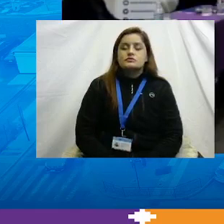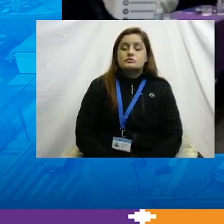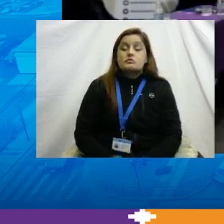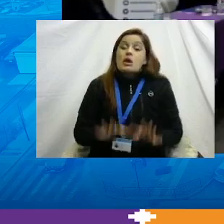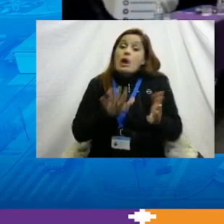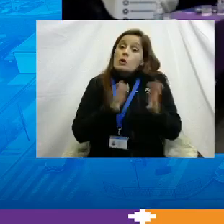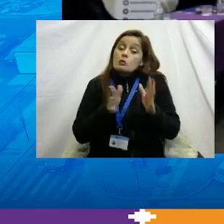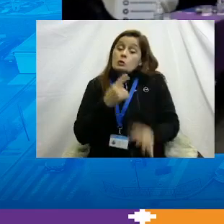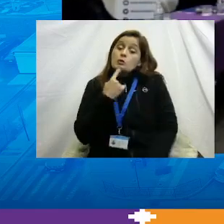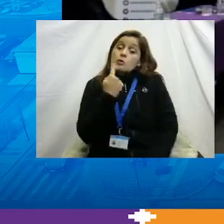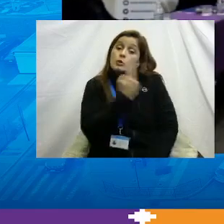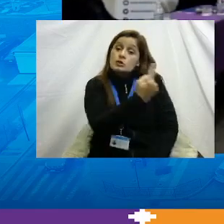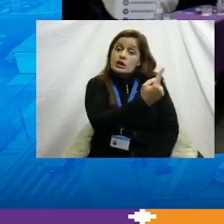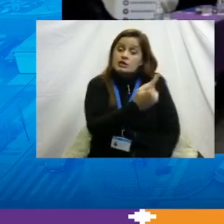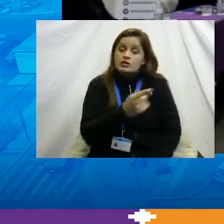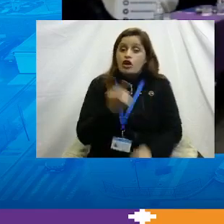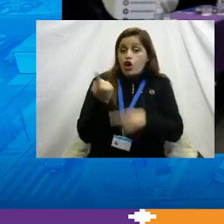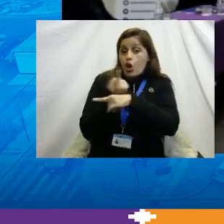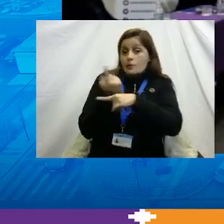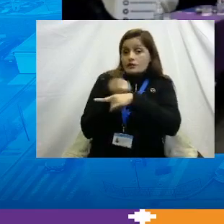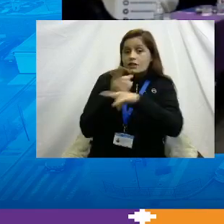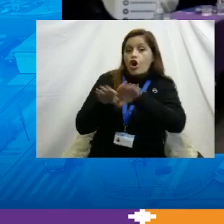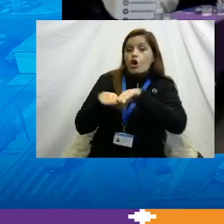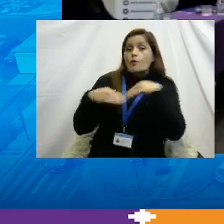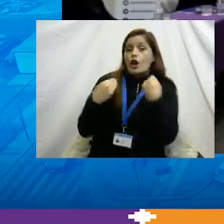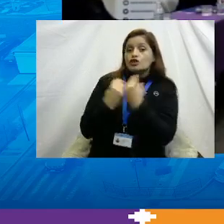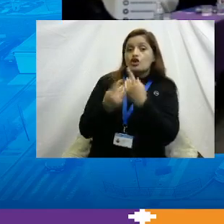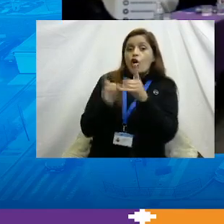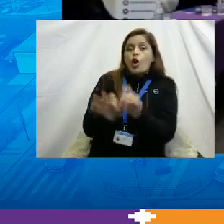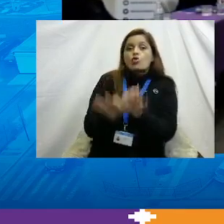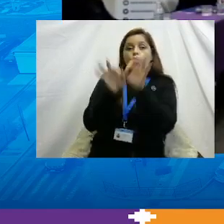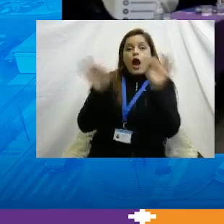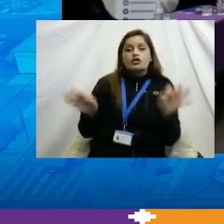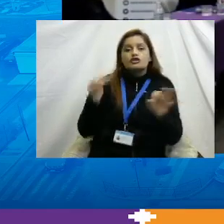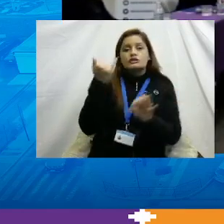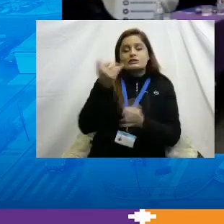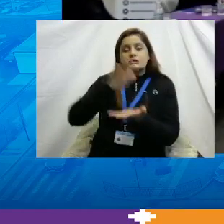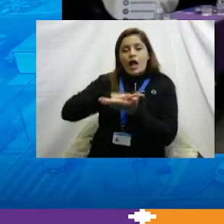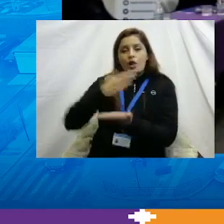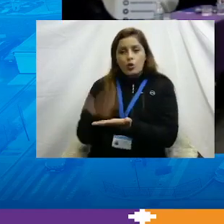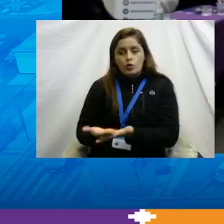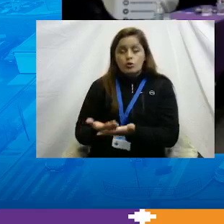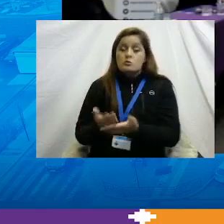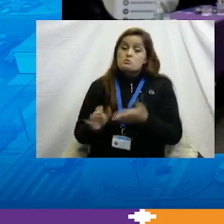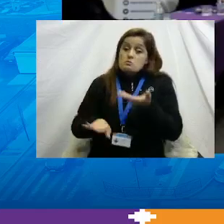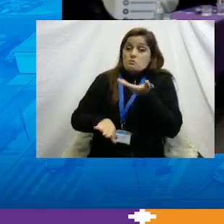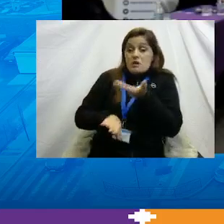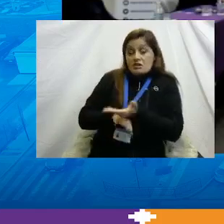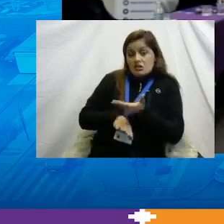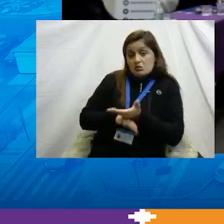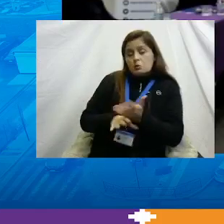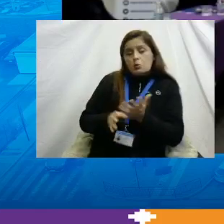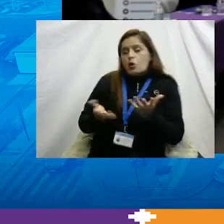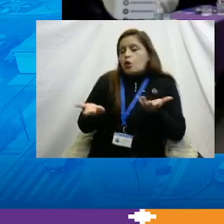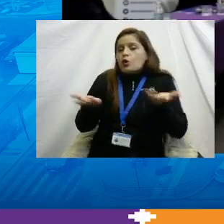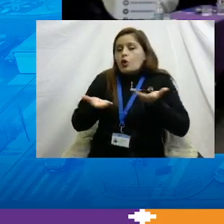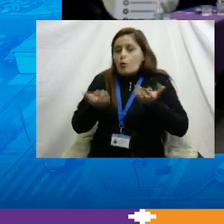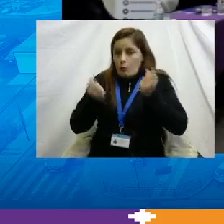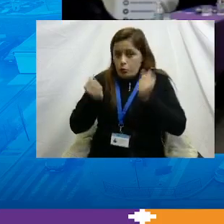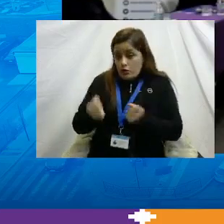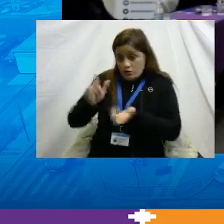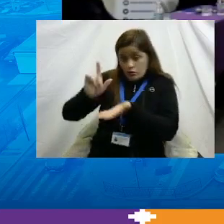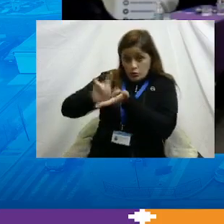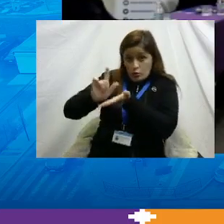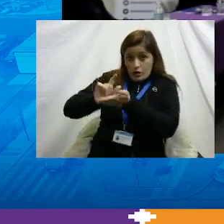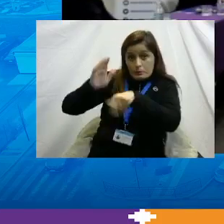sería importante poder hablar con la Corporación de Educación y Salud y pedir o canalizar alguno de estos